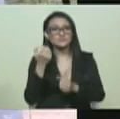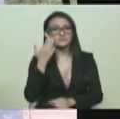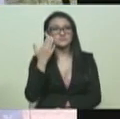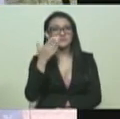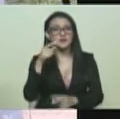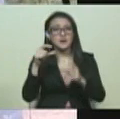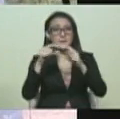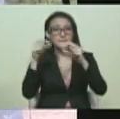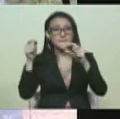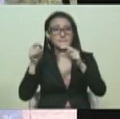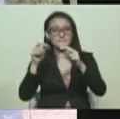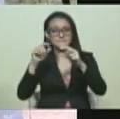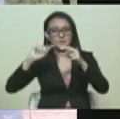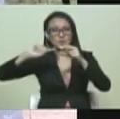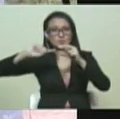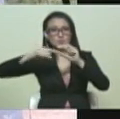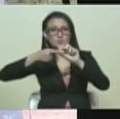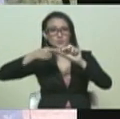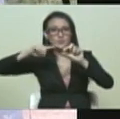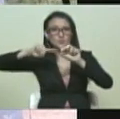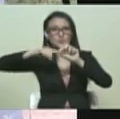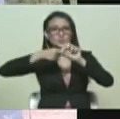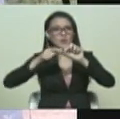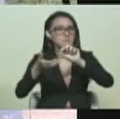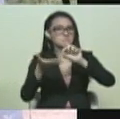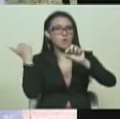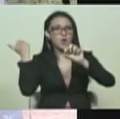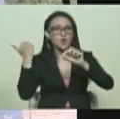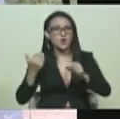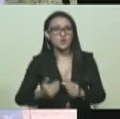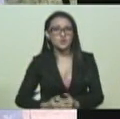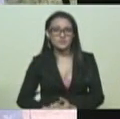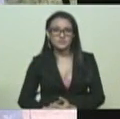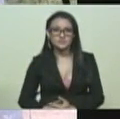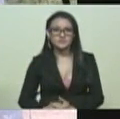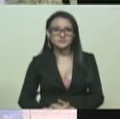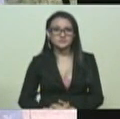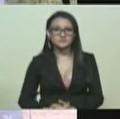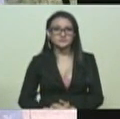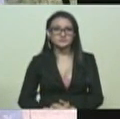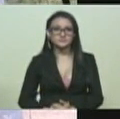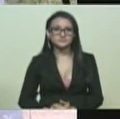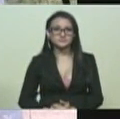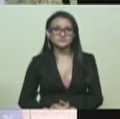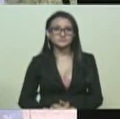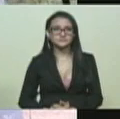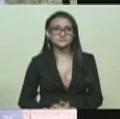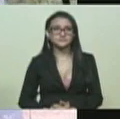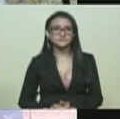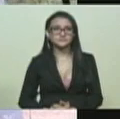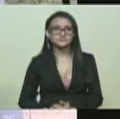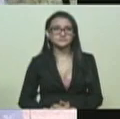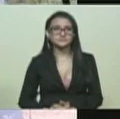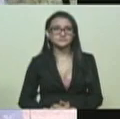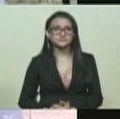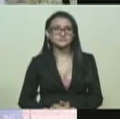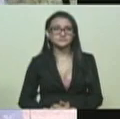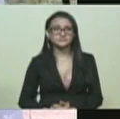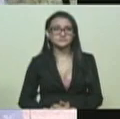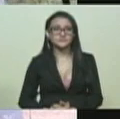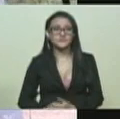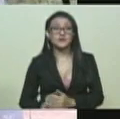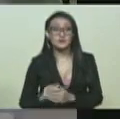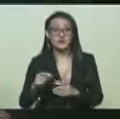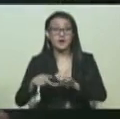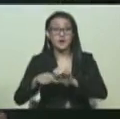parte de las piezas que sujetaban la torre a la base y con ello lograron